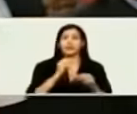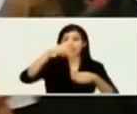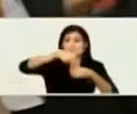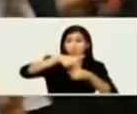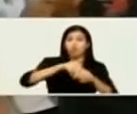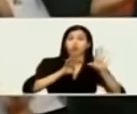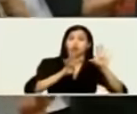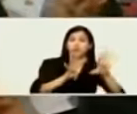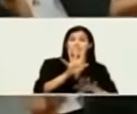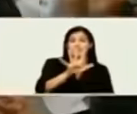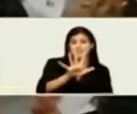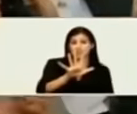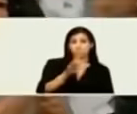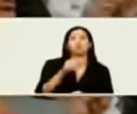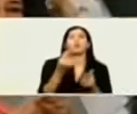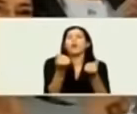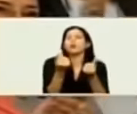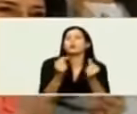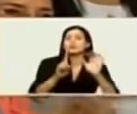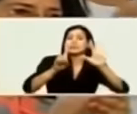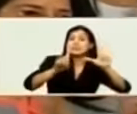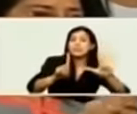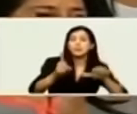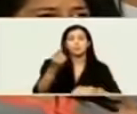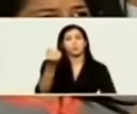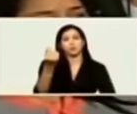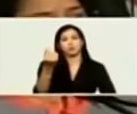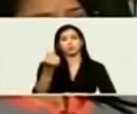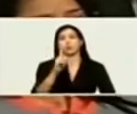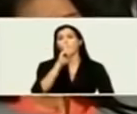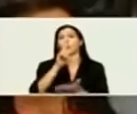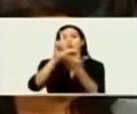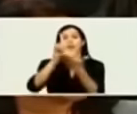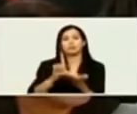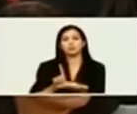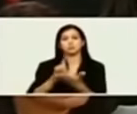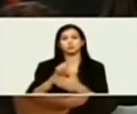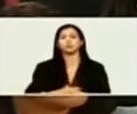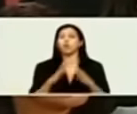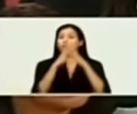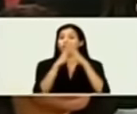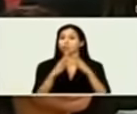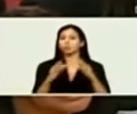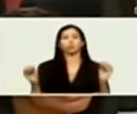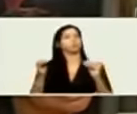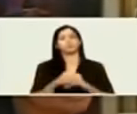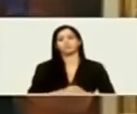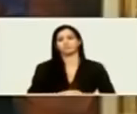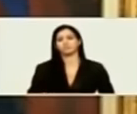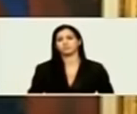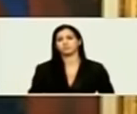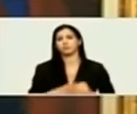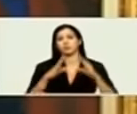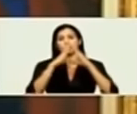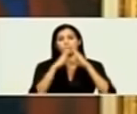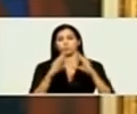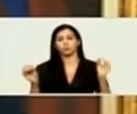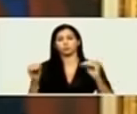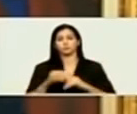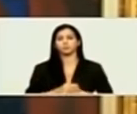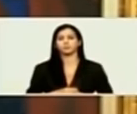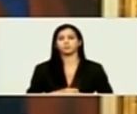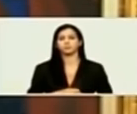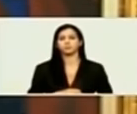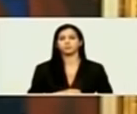definiciones de la del delito de traición a la patria y por otra parte supongamos que